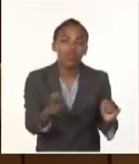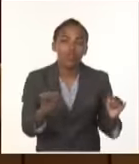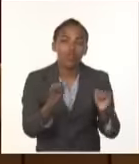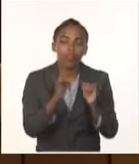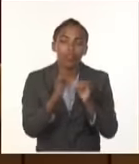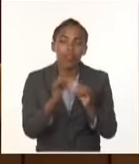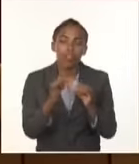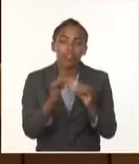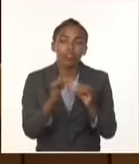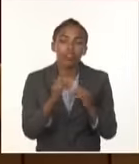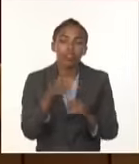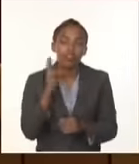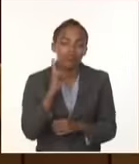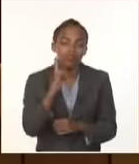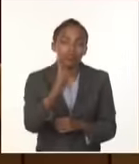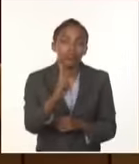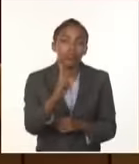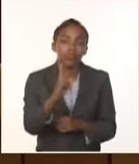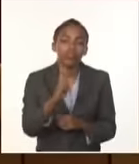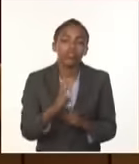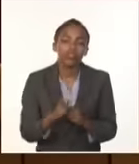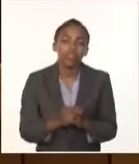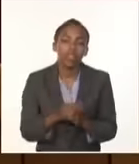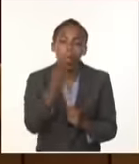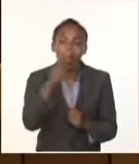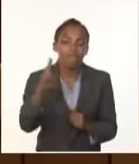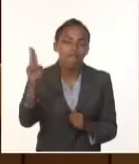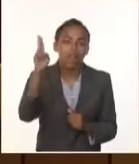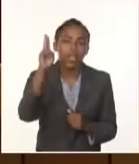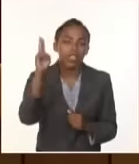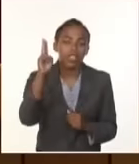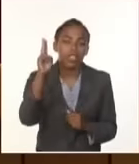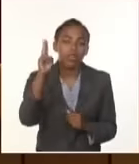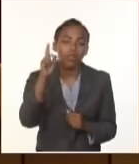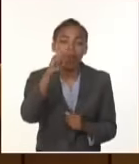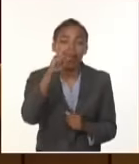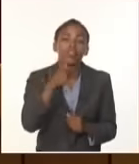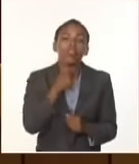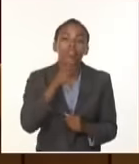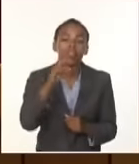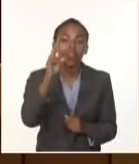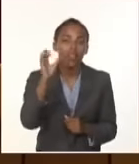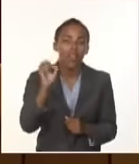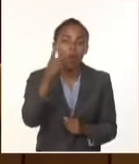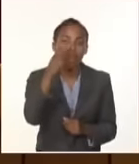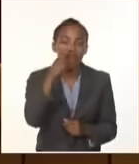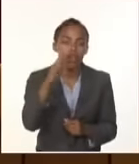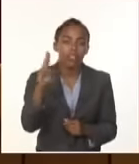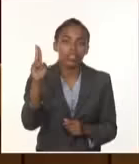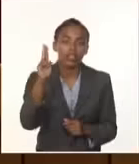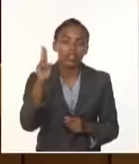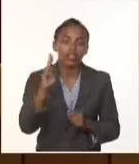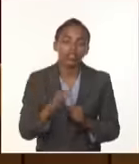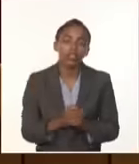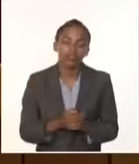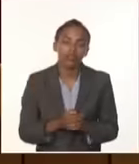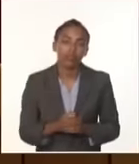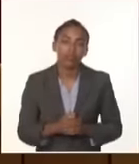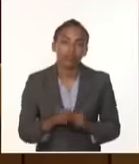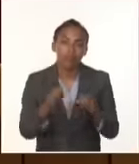la reemergencia de las corrientes fascistas y neofascistas que se propagan con fuerza y a la vista de